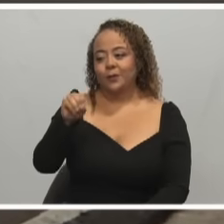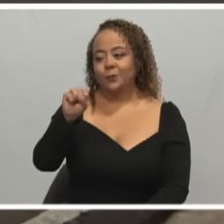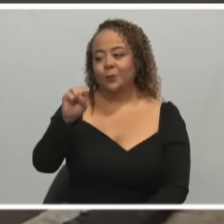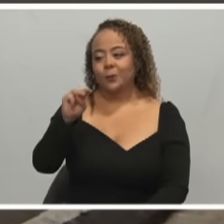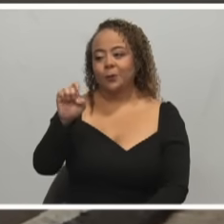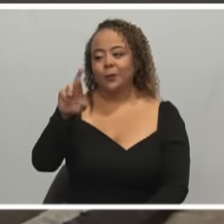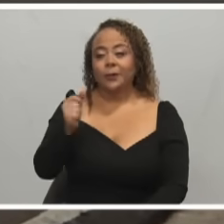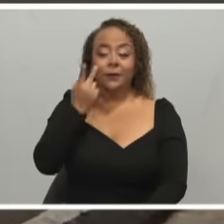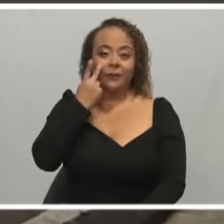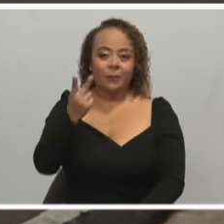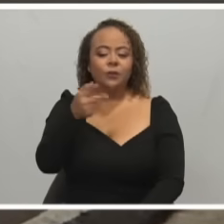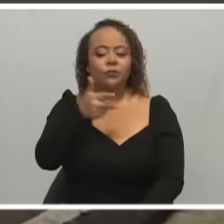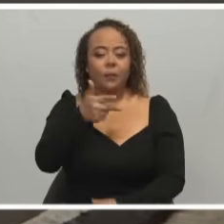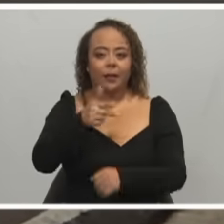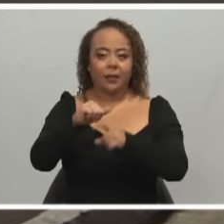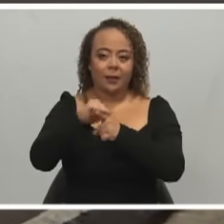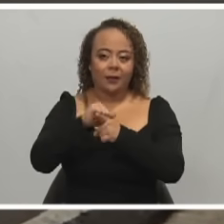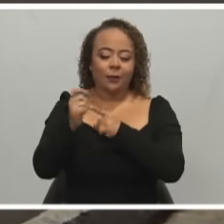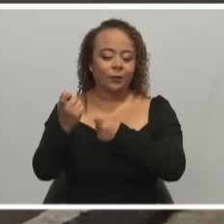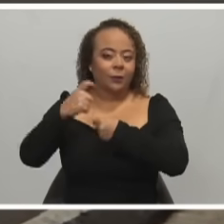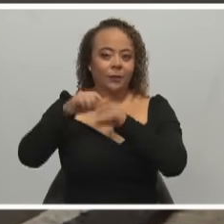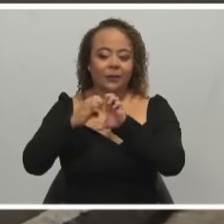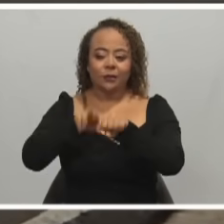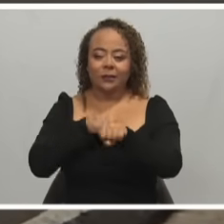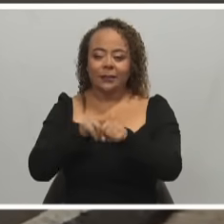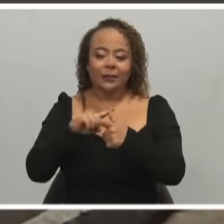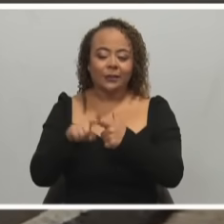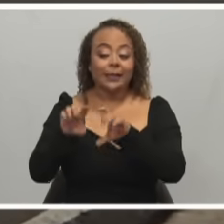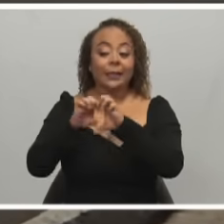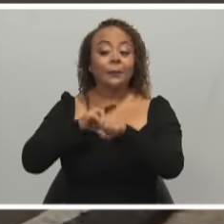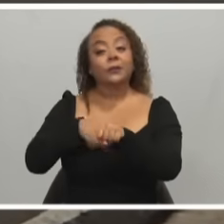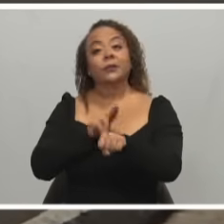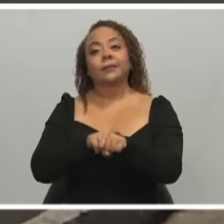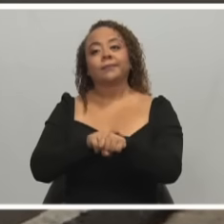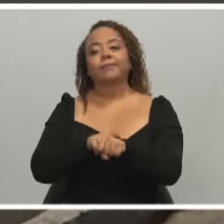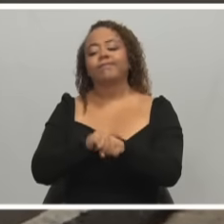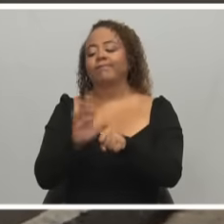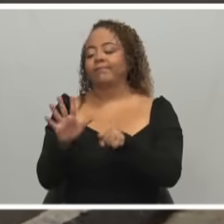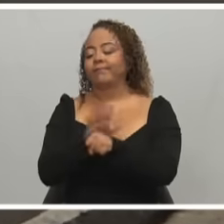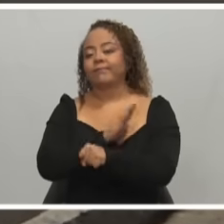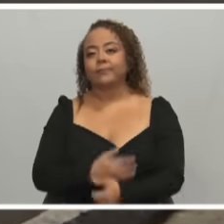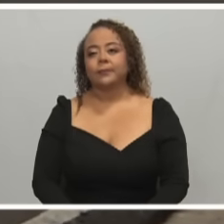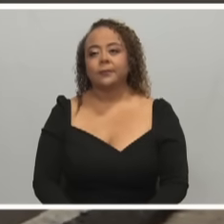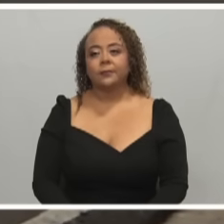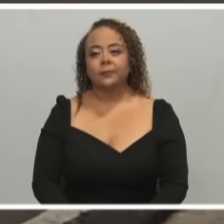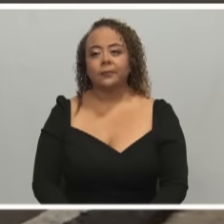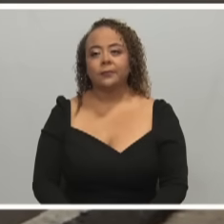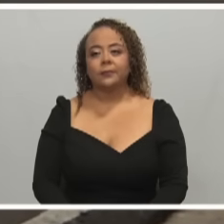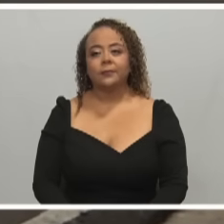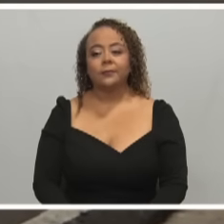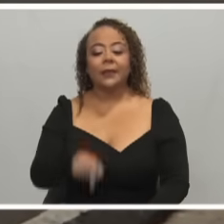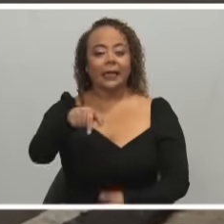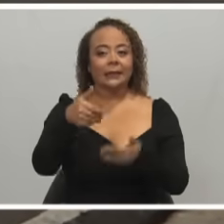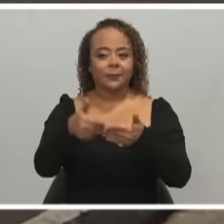lo vimos en tomas del entrenamiento incorporado a la selección nacional Así que la selección nacional al completo en este en esta